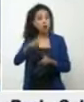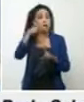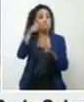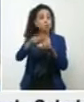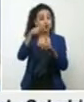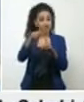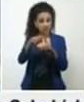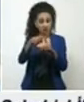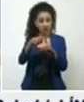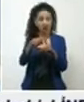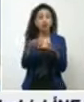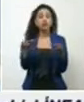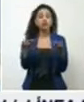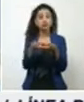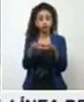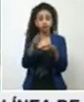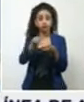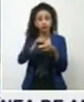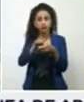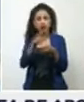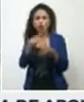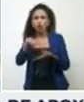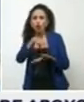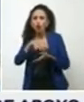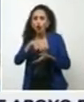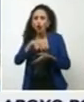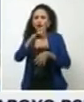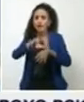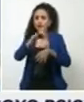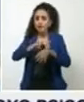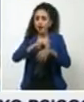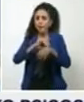que tienen su fuente de infección en el exterior,